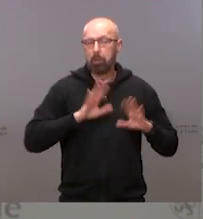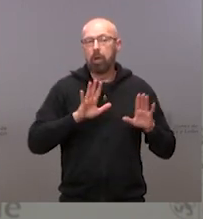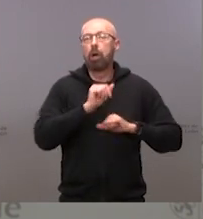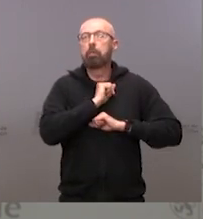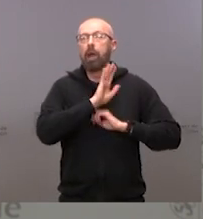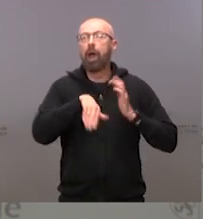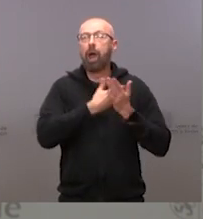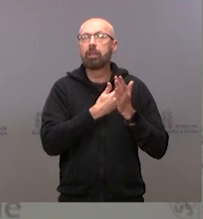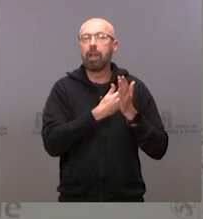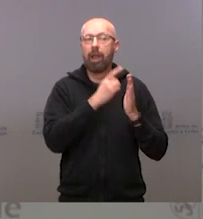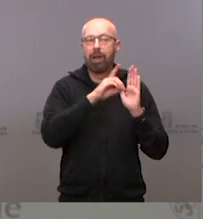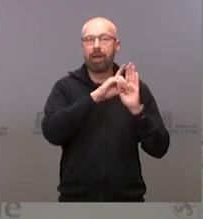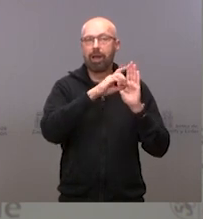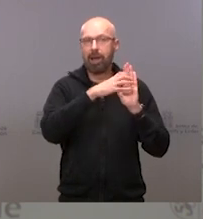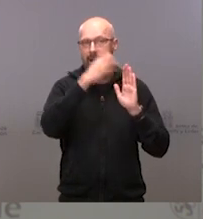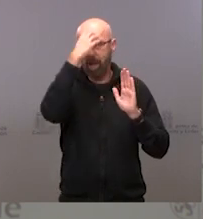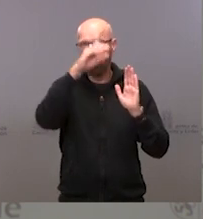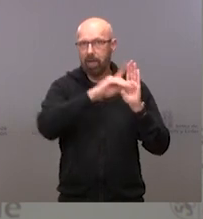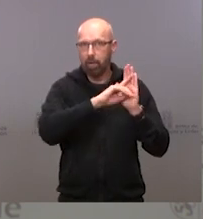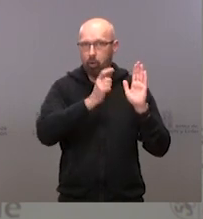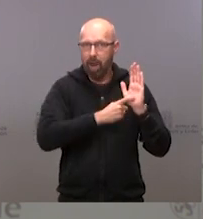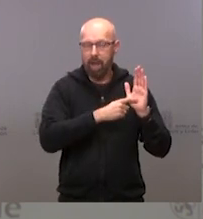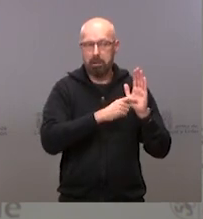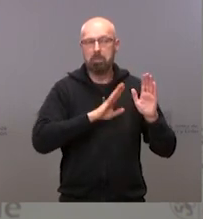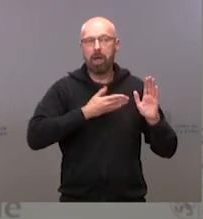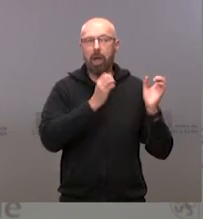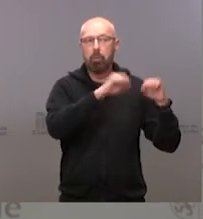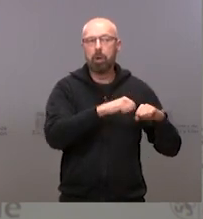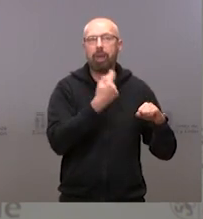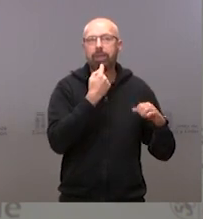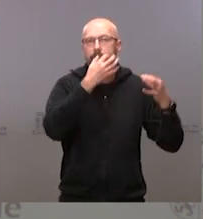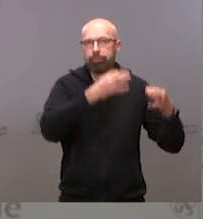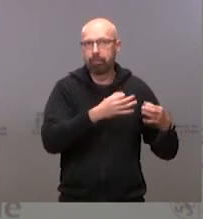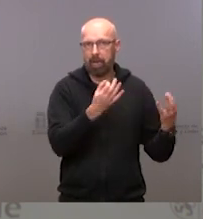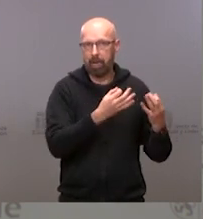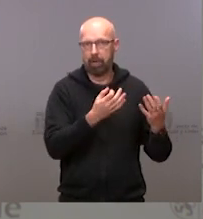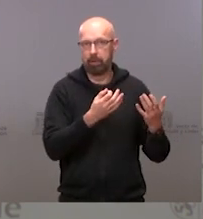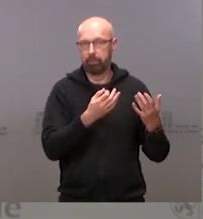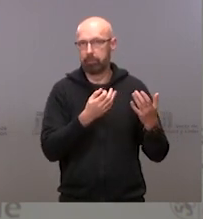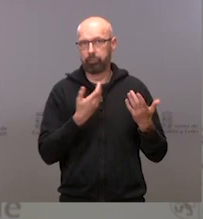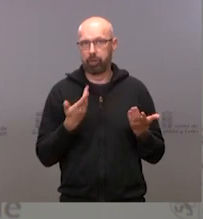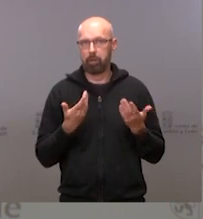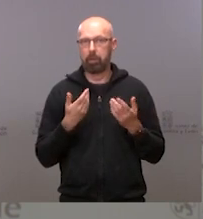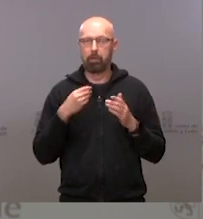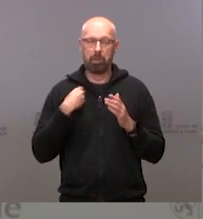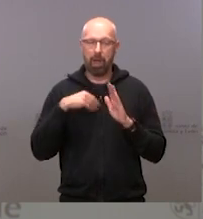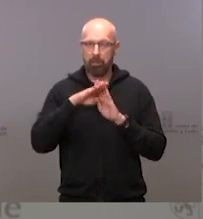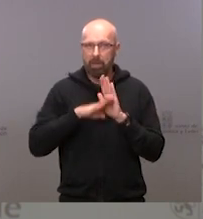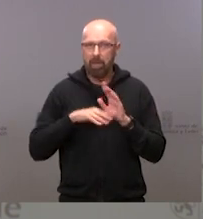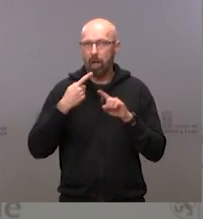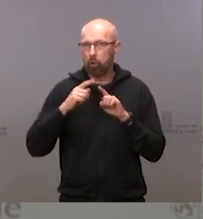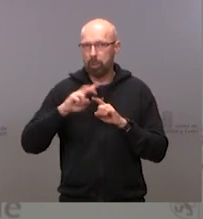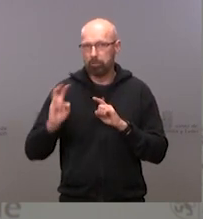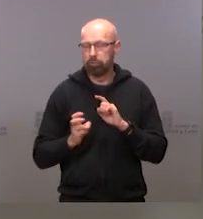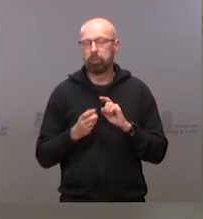aprobación del real decreto de ley mañana y por tanto es de esa medida de las otras que hemos hablado de la contratación del personal etcétera